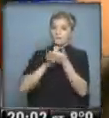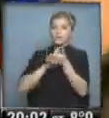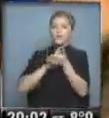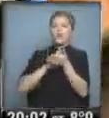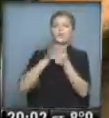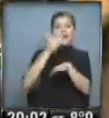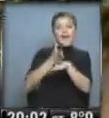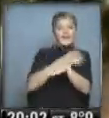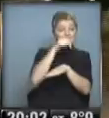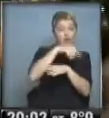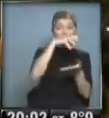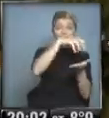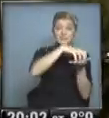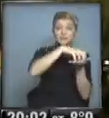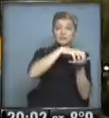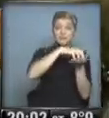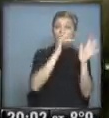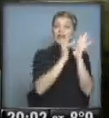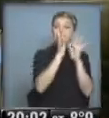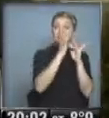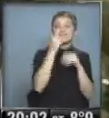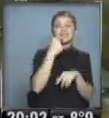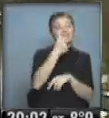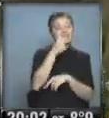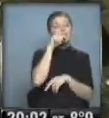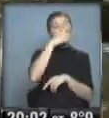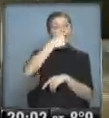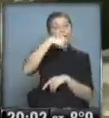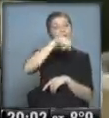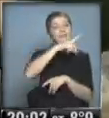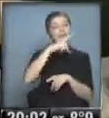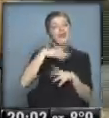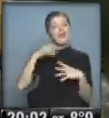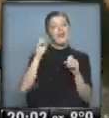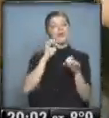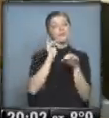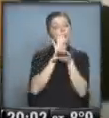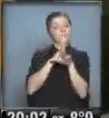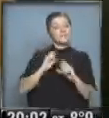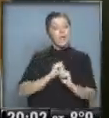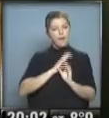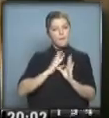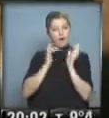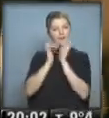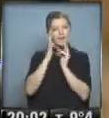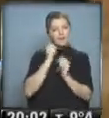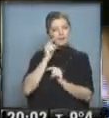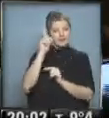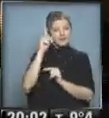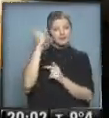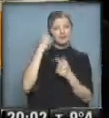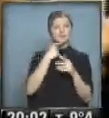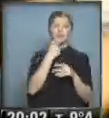capilla de la patrona de Brasil, Francisco llamó a dejarse suspender por el amor de Cristo. Tengan siempre esta certeza,